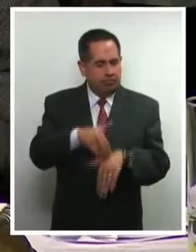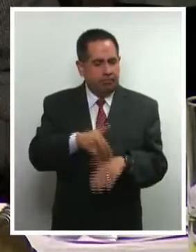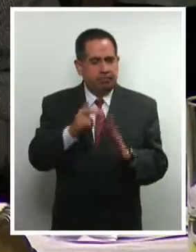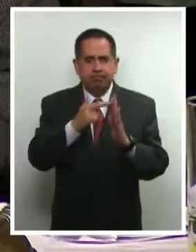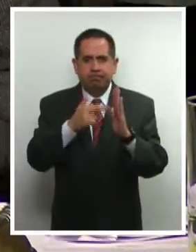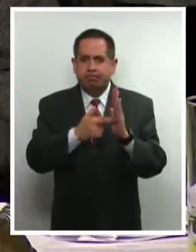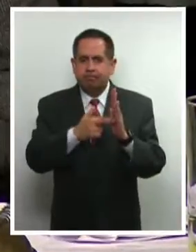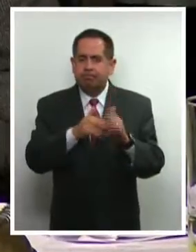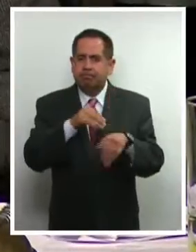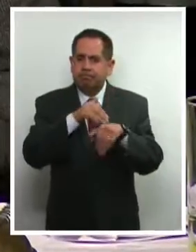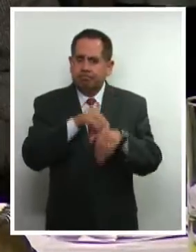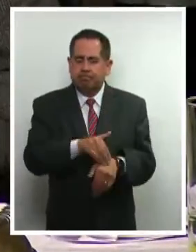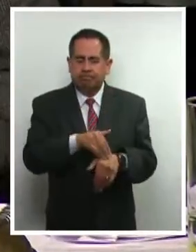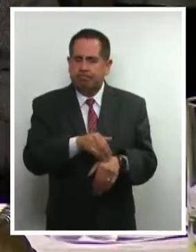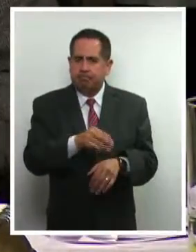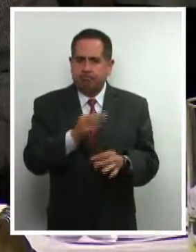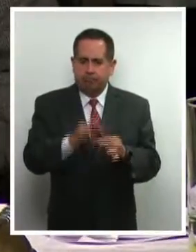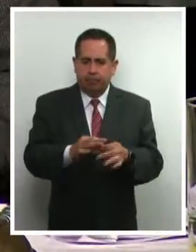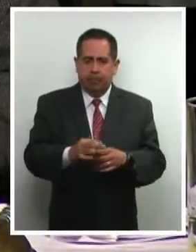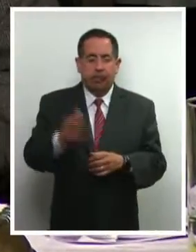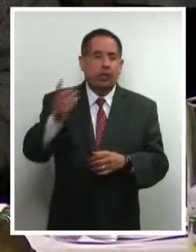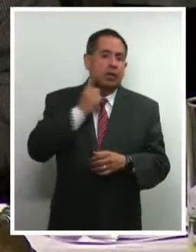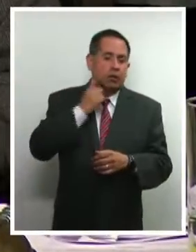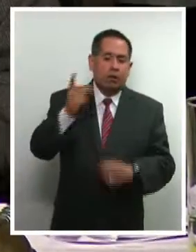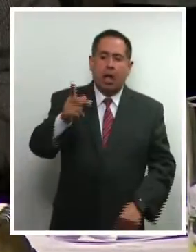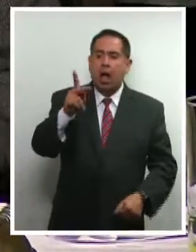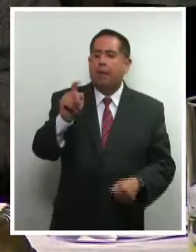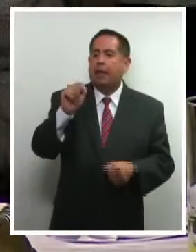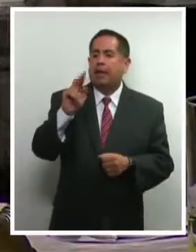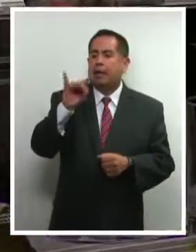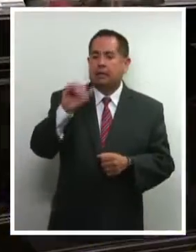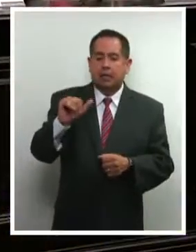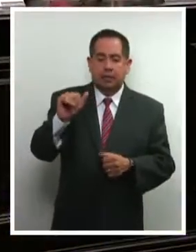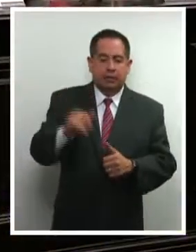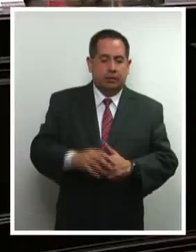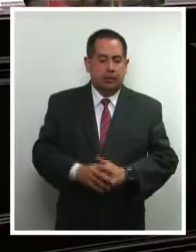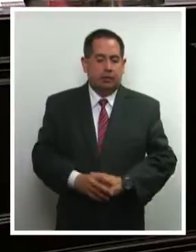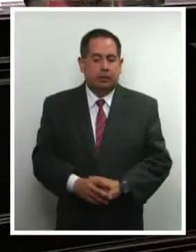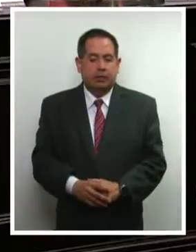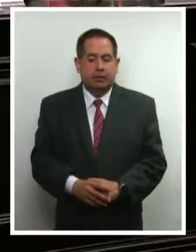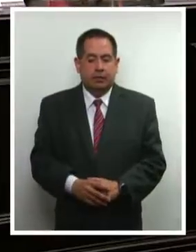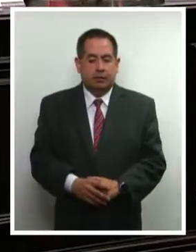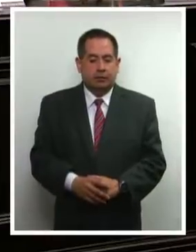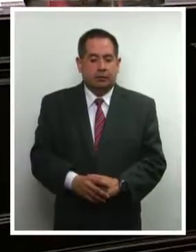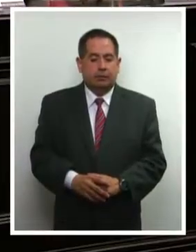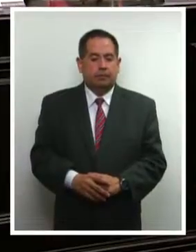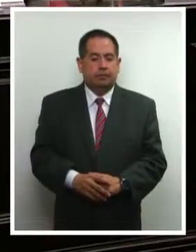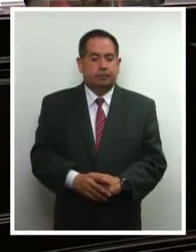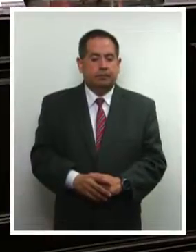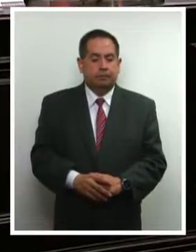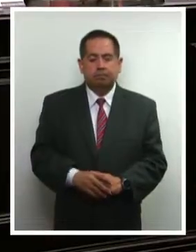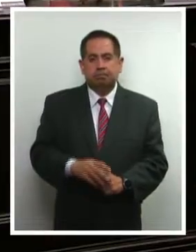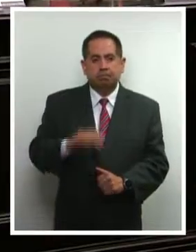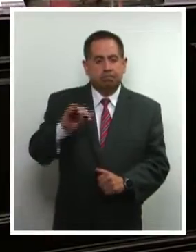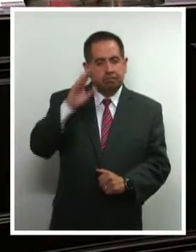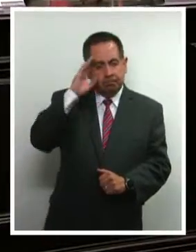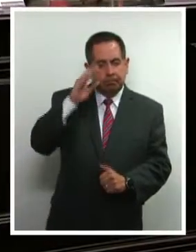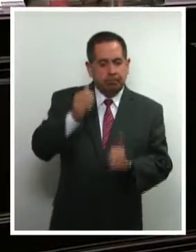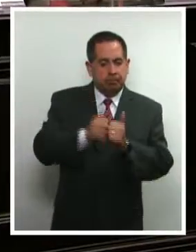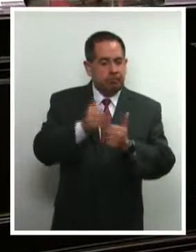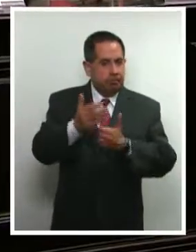estricto al reglamento. Diputada Patricia Ruiz Sanchondo. Sí, señor presidente. Con